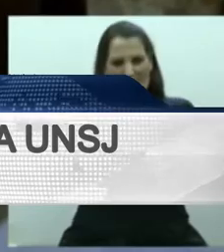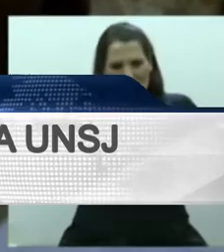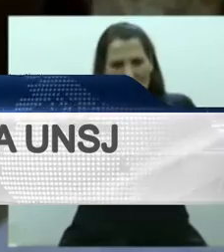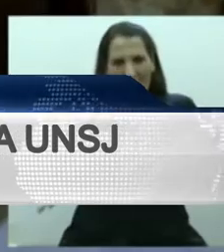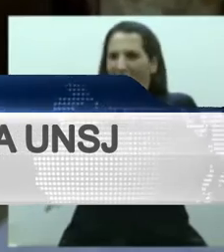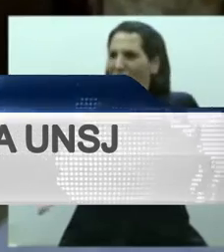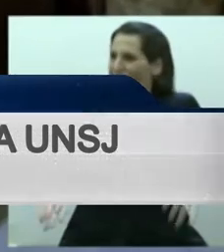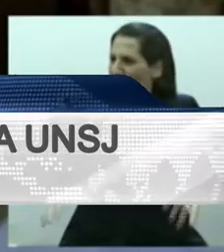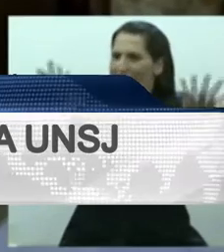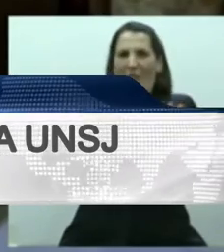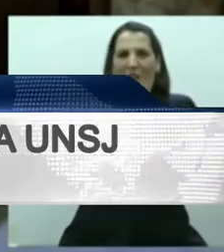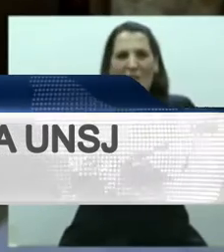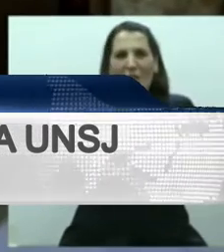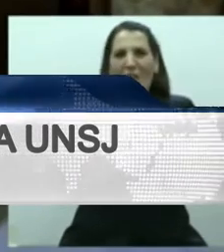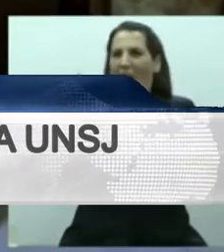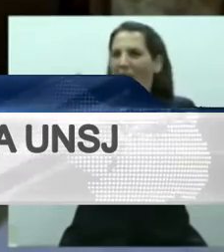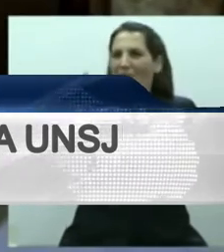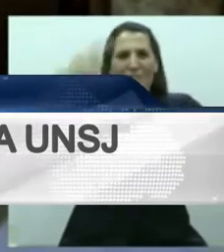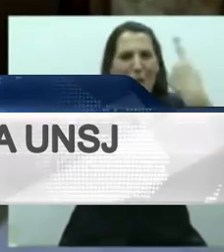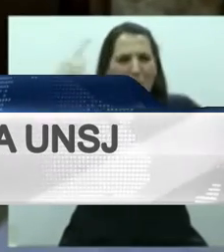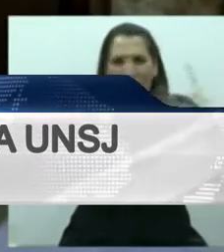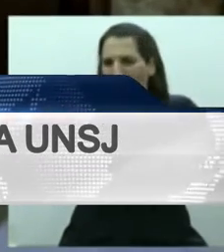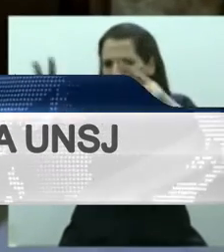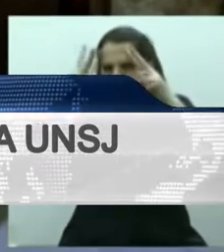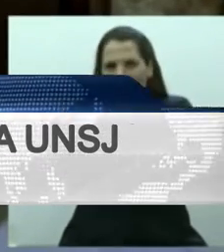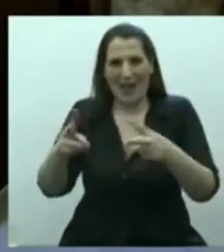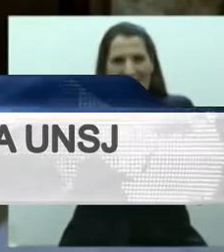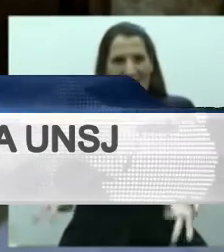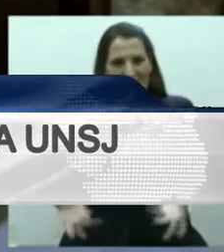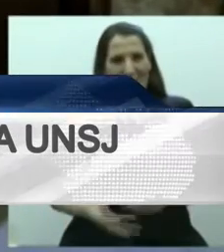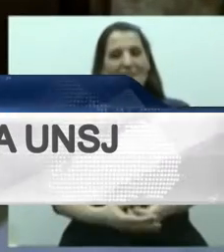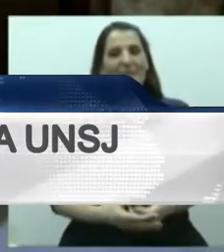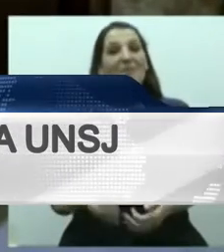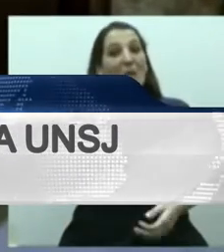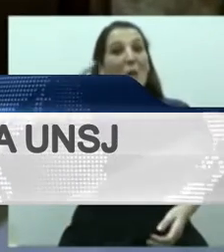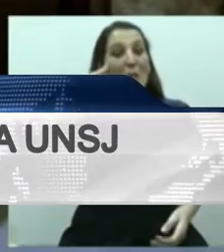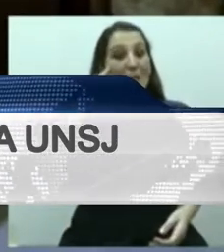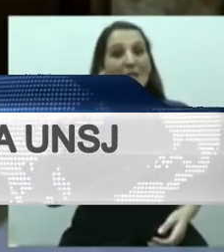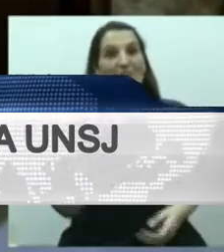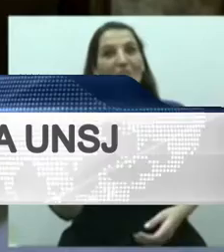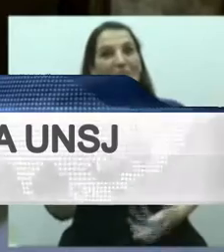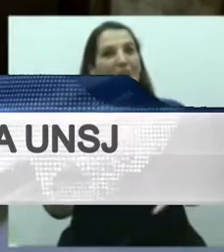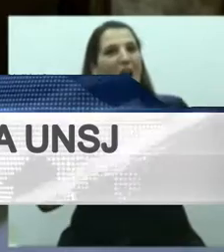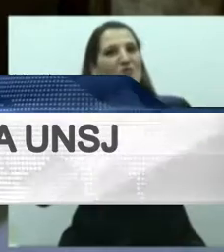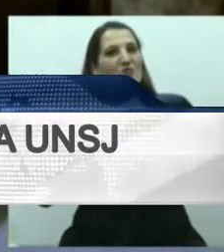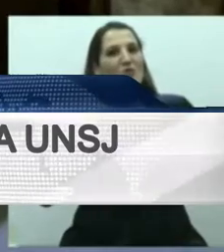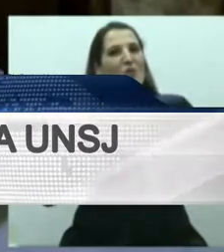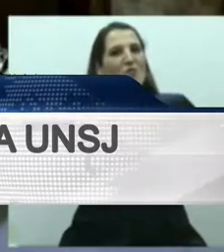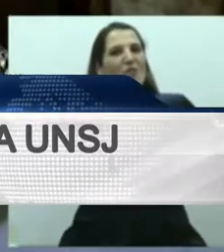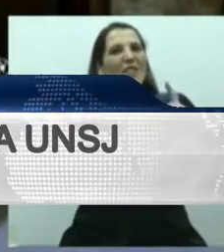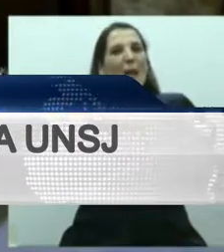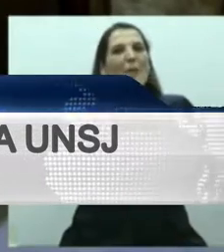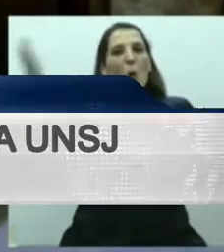lo que significa trabajar, y bueno, y que esta universidad avance en un diálogo más profundo con la sociedad, en